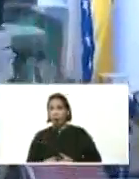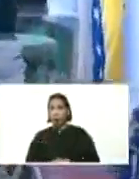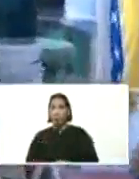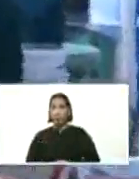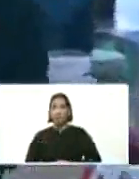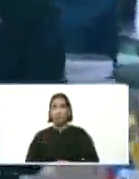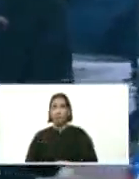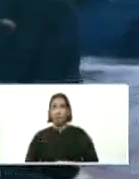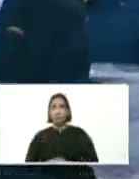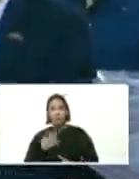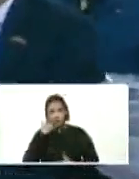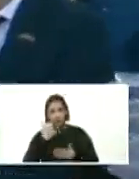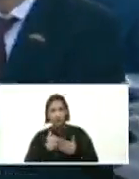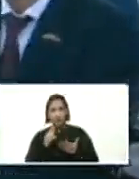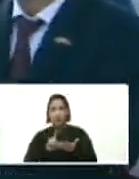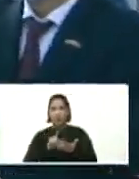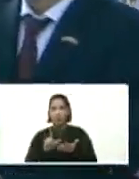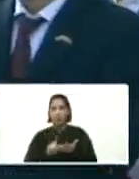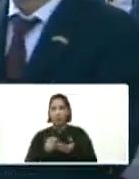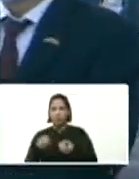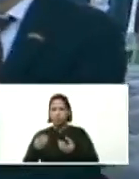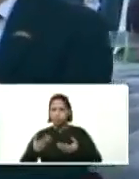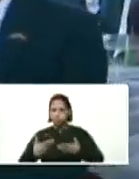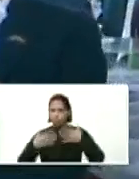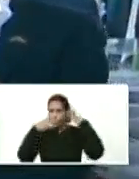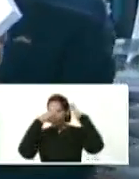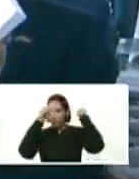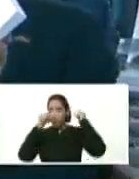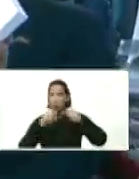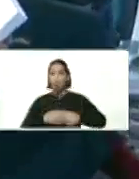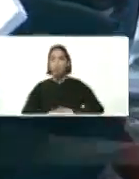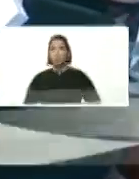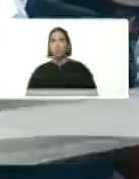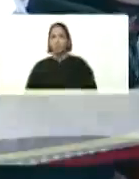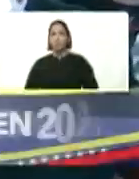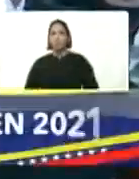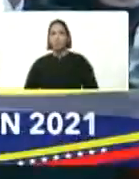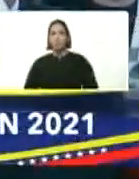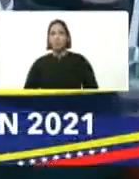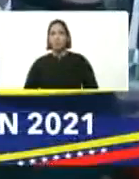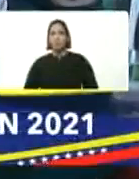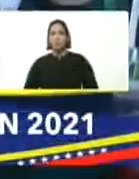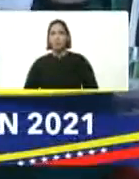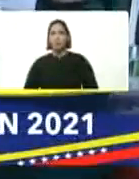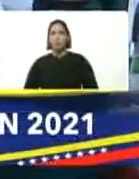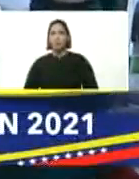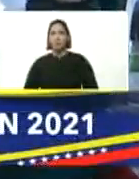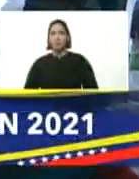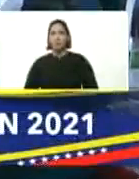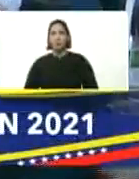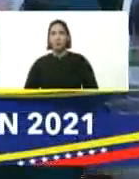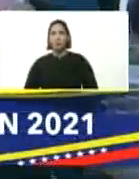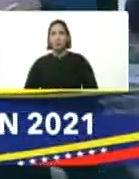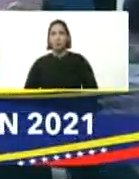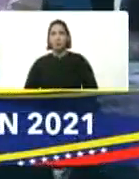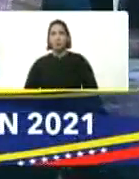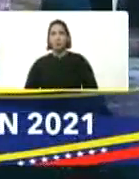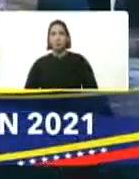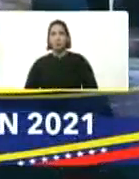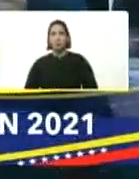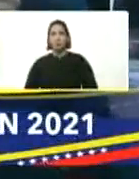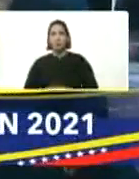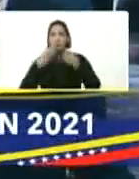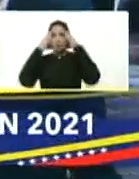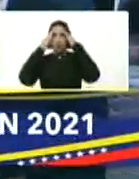Mire este libro, que me ha regalado el embajador de Nguyen Phu Trong.